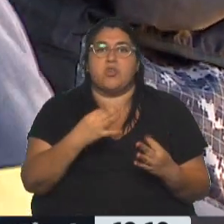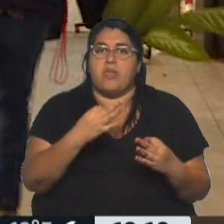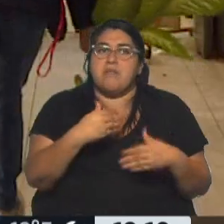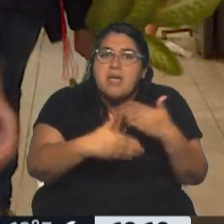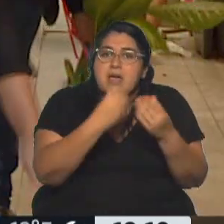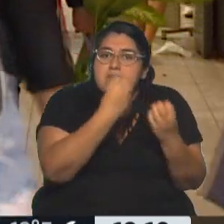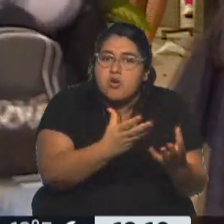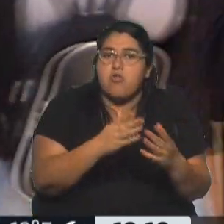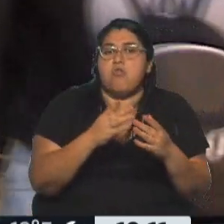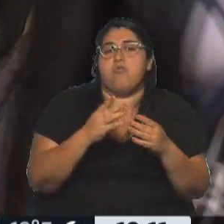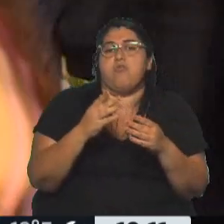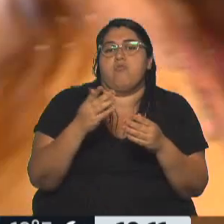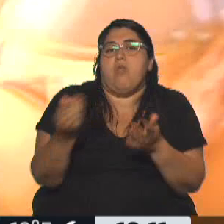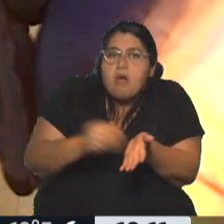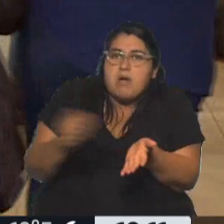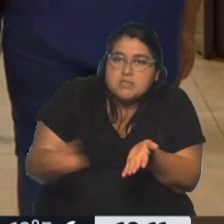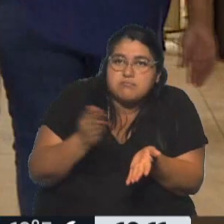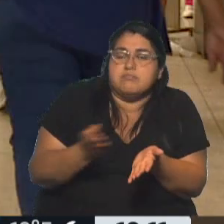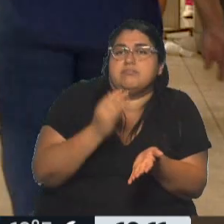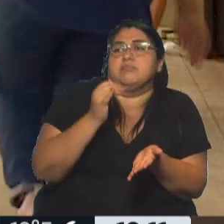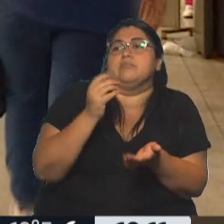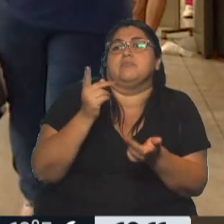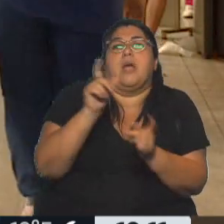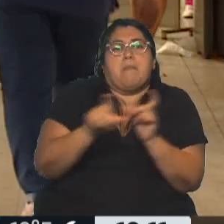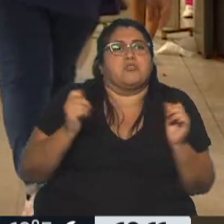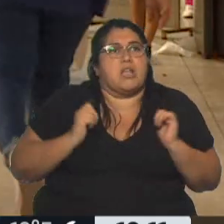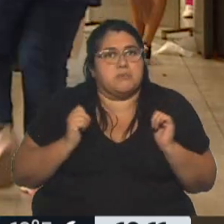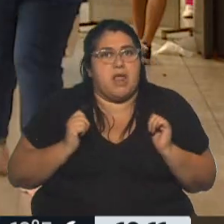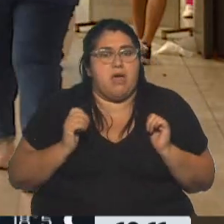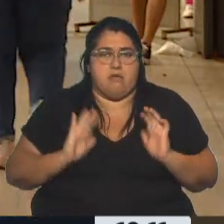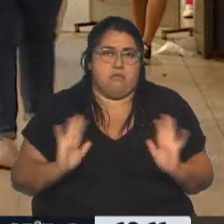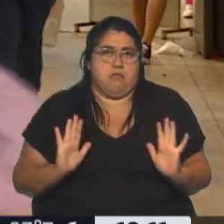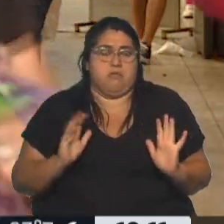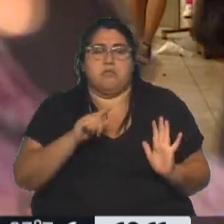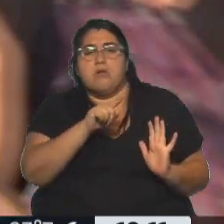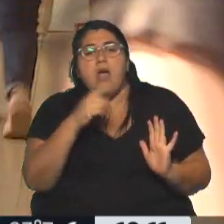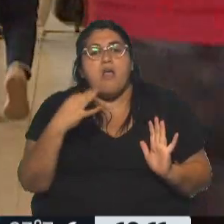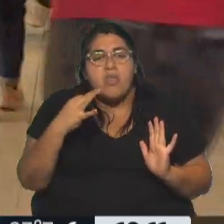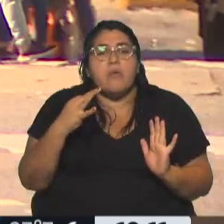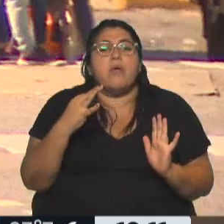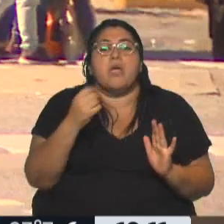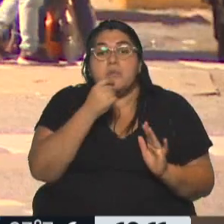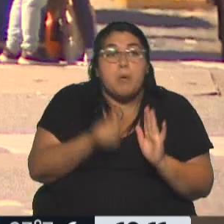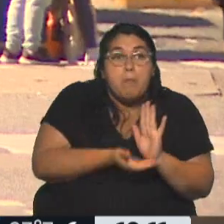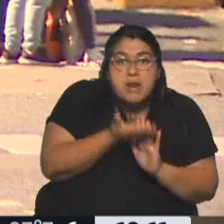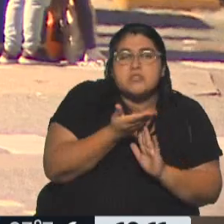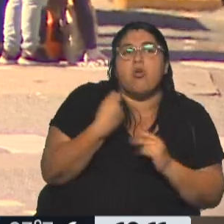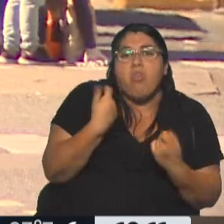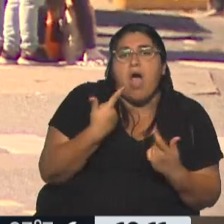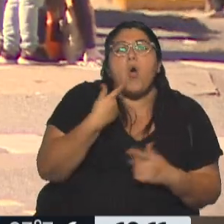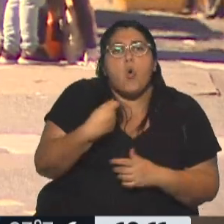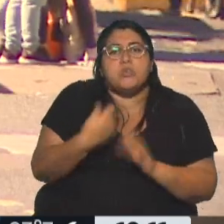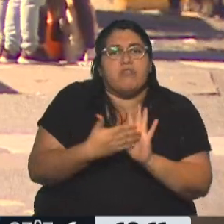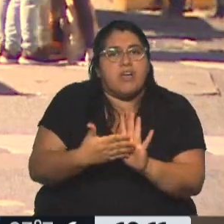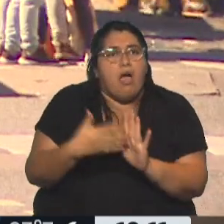mejorar, tiene que haber más unidades para que la gente tampoco esté esperando tanto. O sea, tiene que estar justificado el aumento. Una de esas, decís, bueno, a